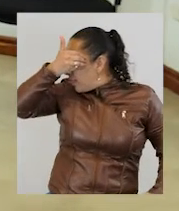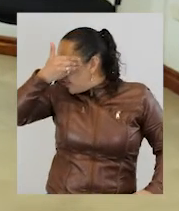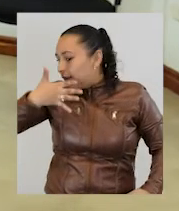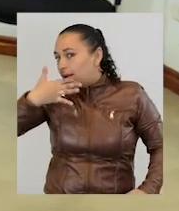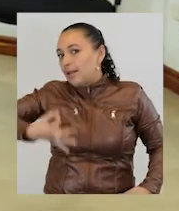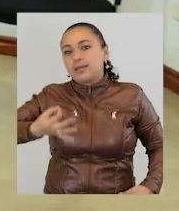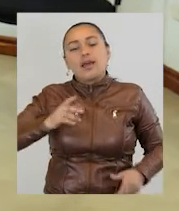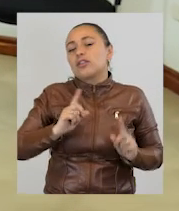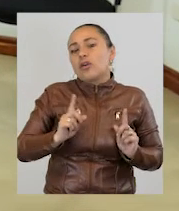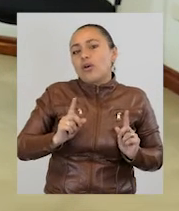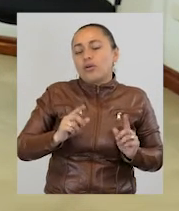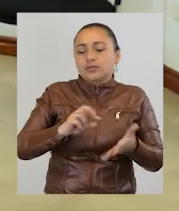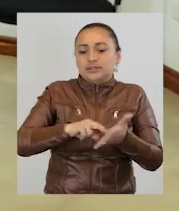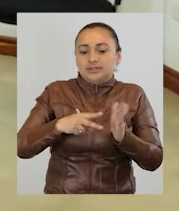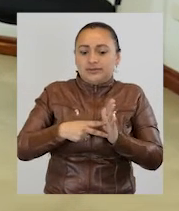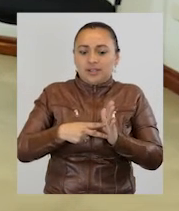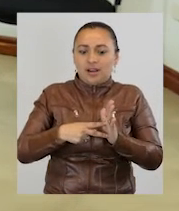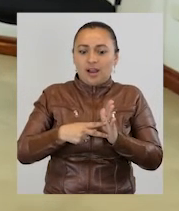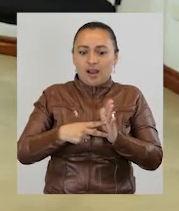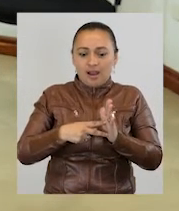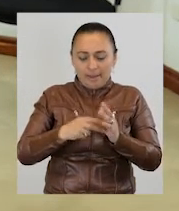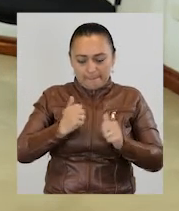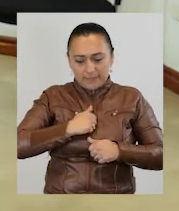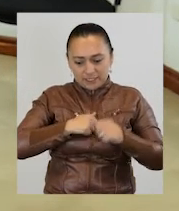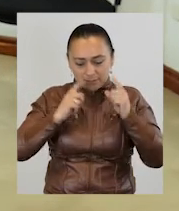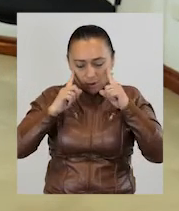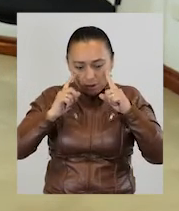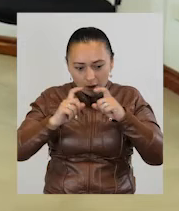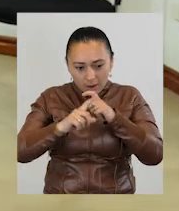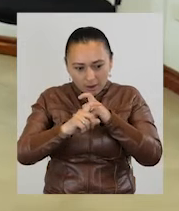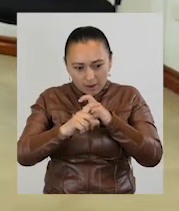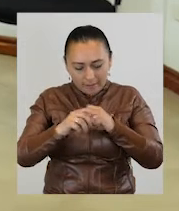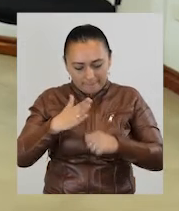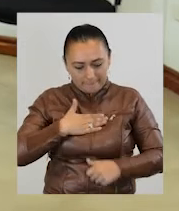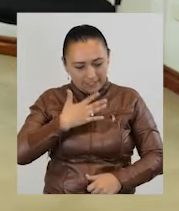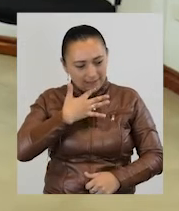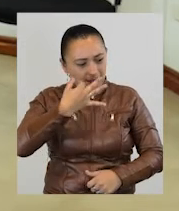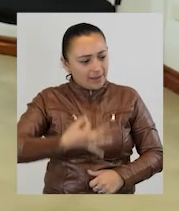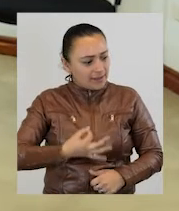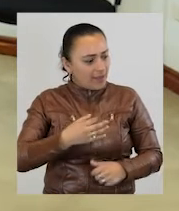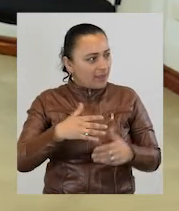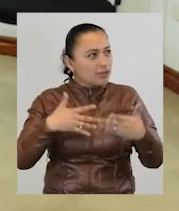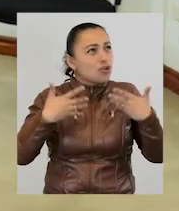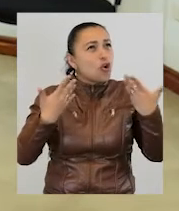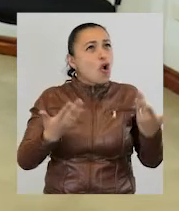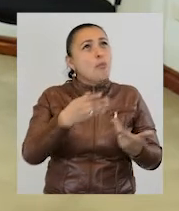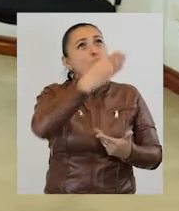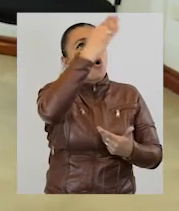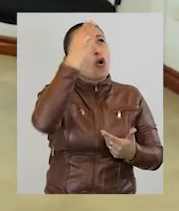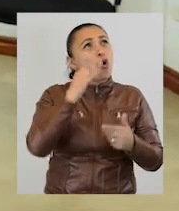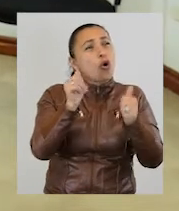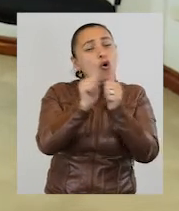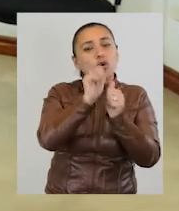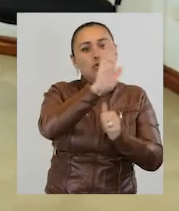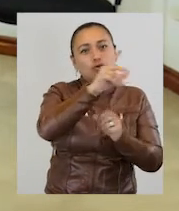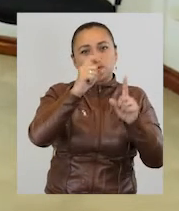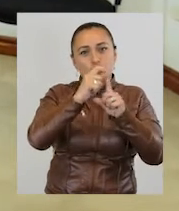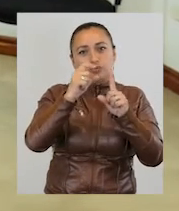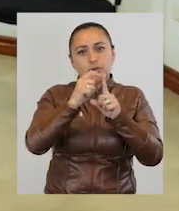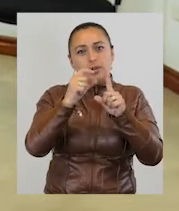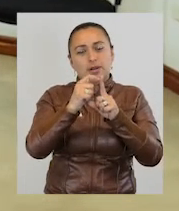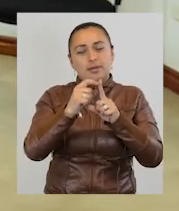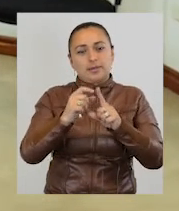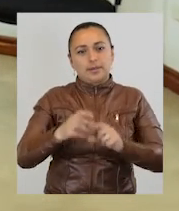la realidad, sino como un cuestionarla, y cómo cuestionamos la realidad frente a su